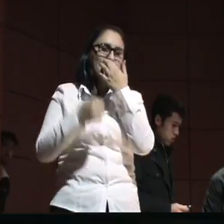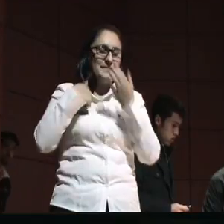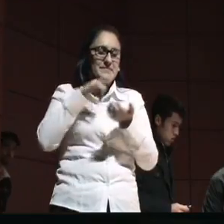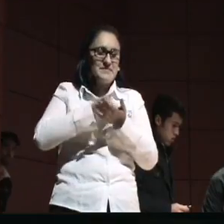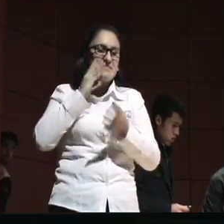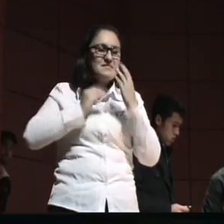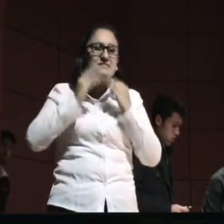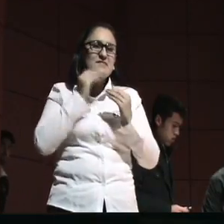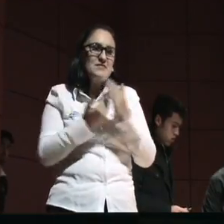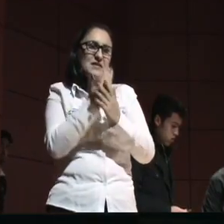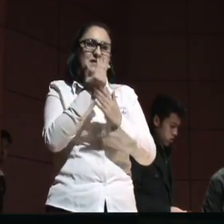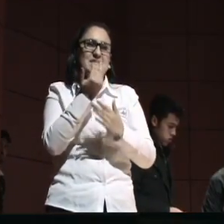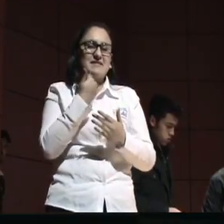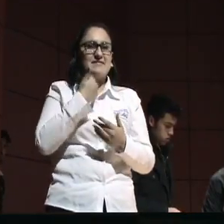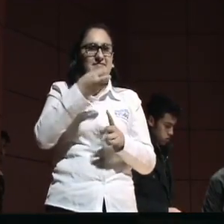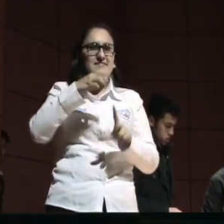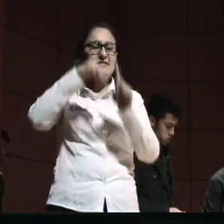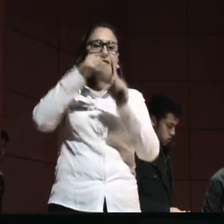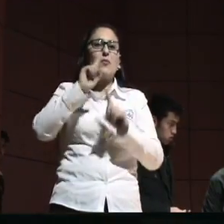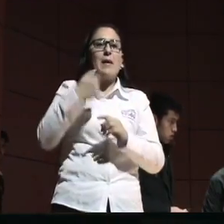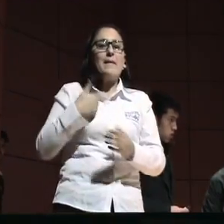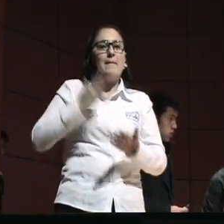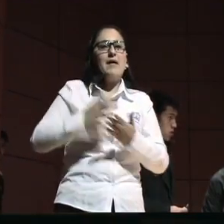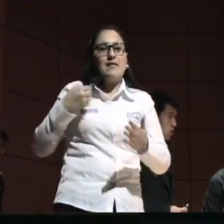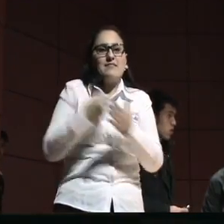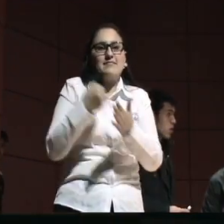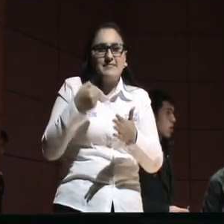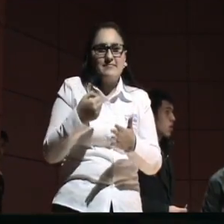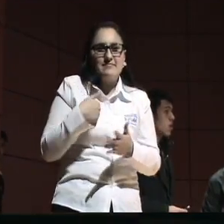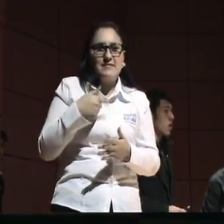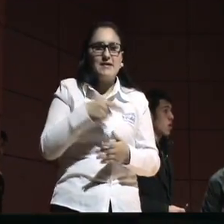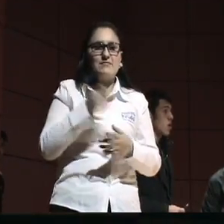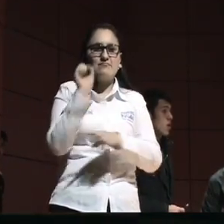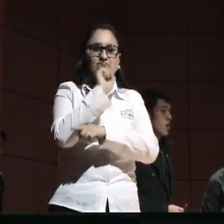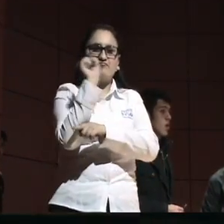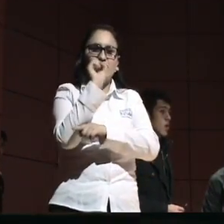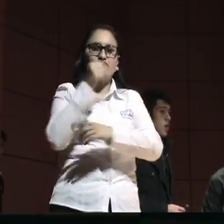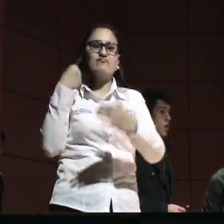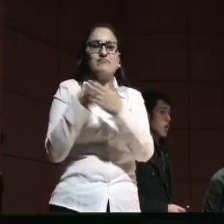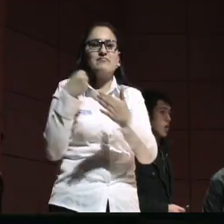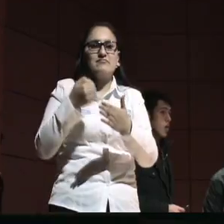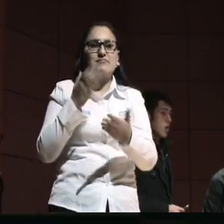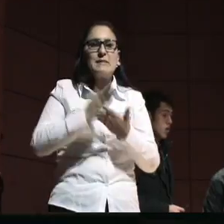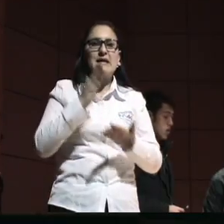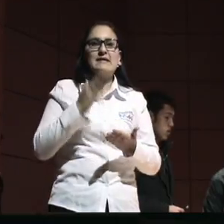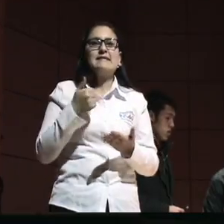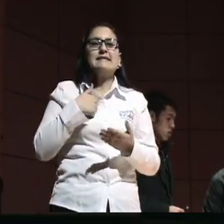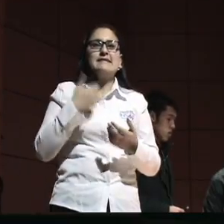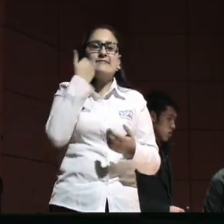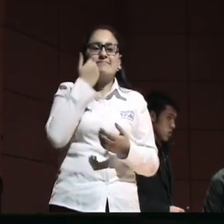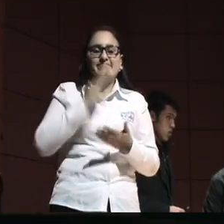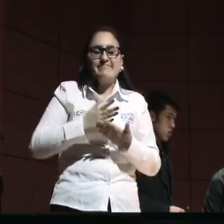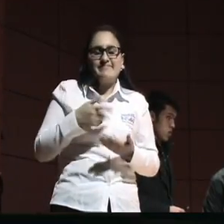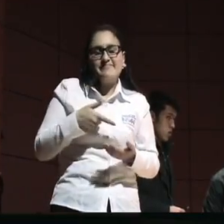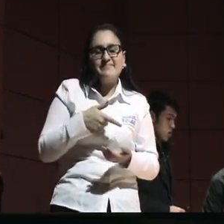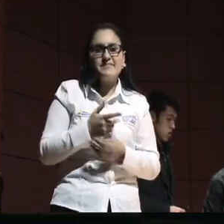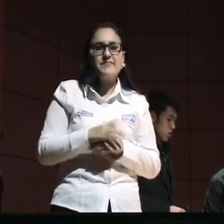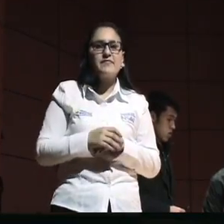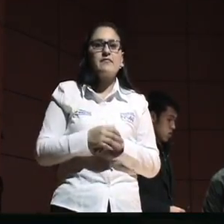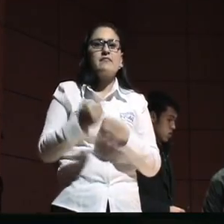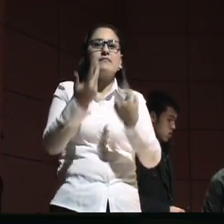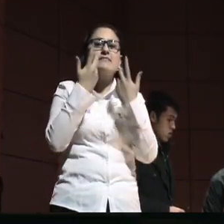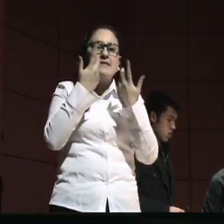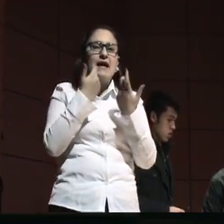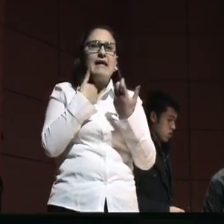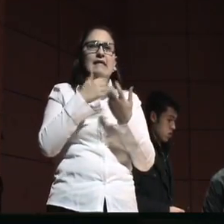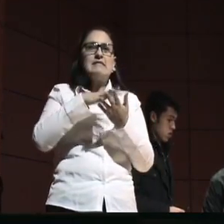esta experiencia nueva a raíz de un accidente que tuve, un accidente automovilístico, que me